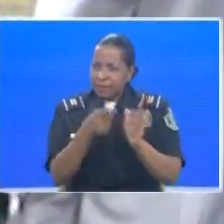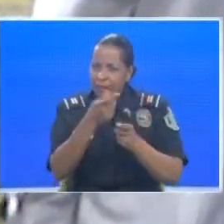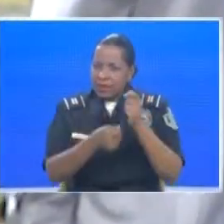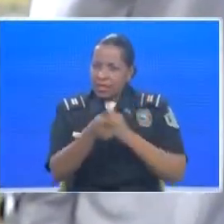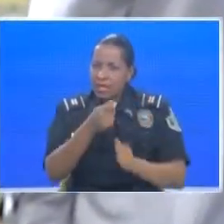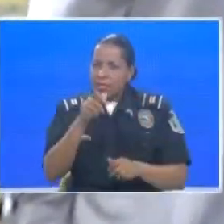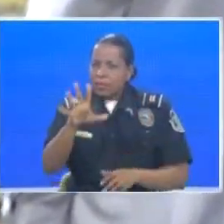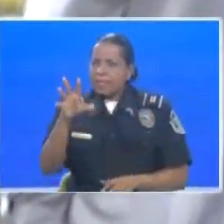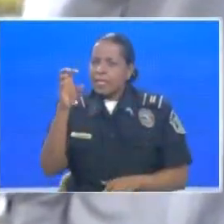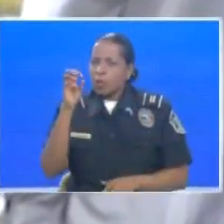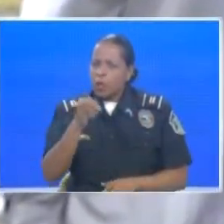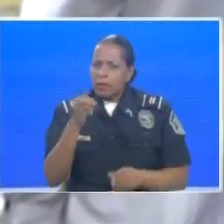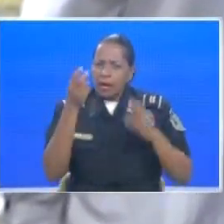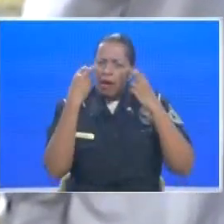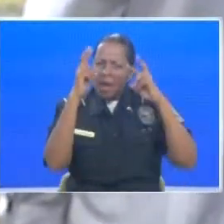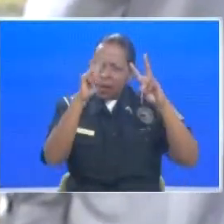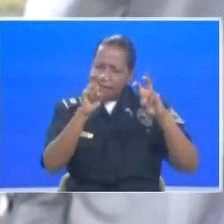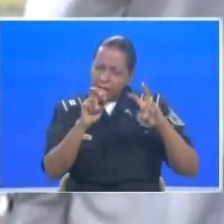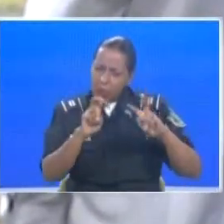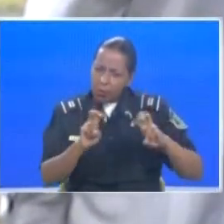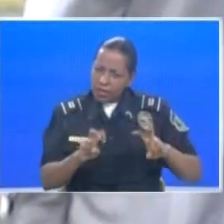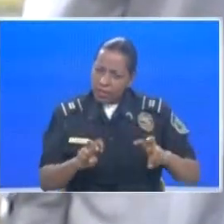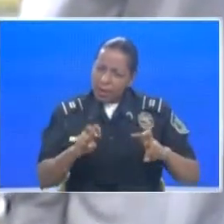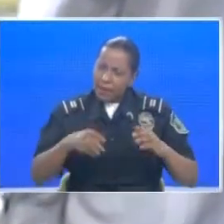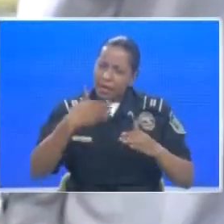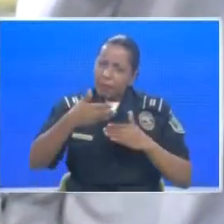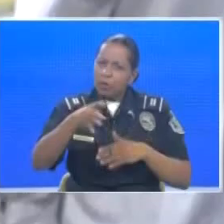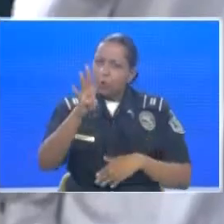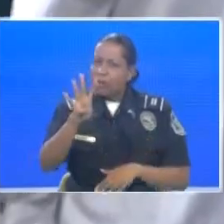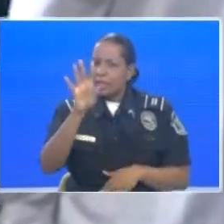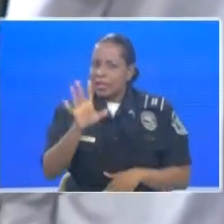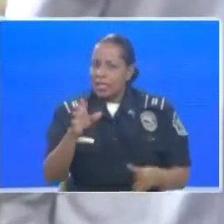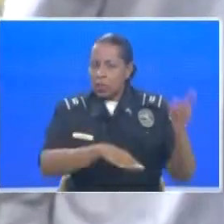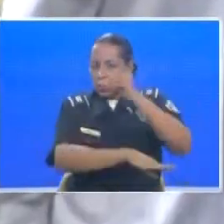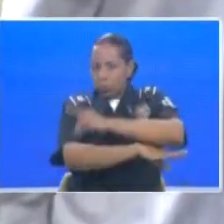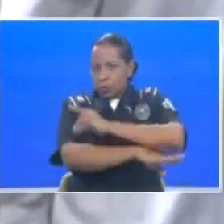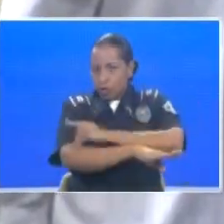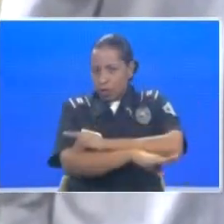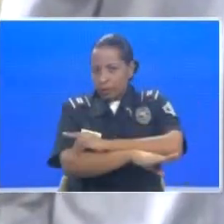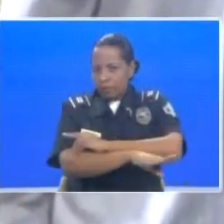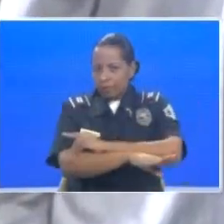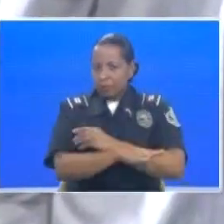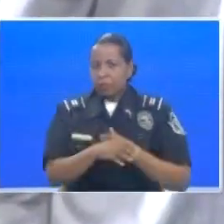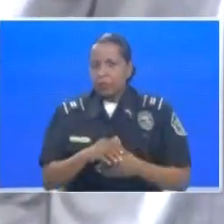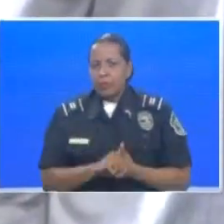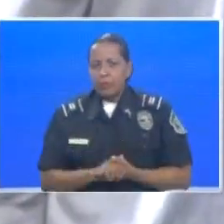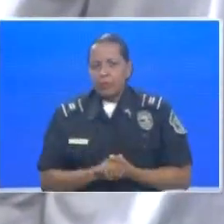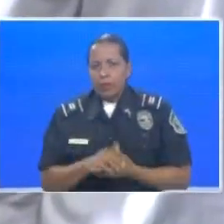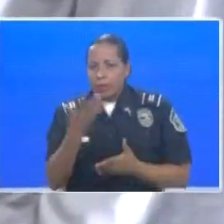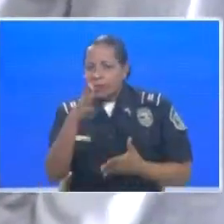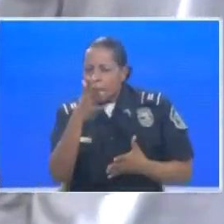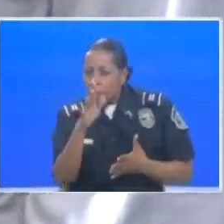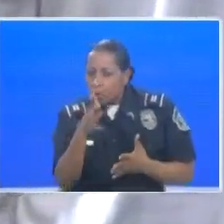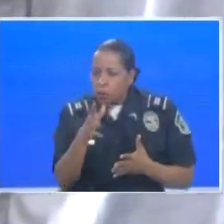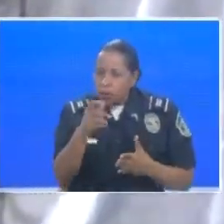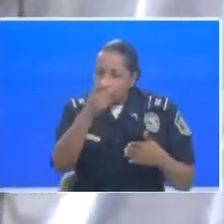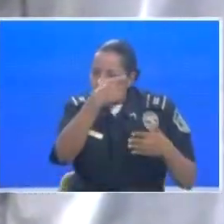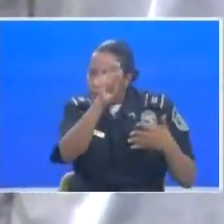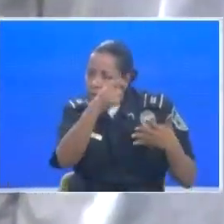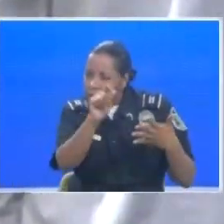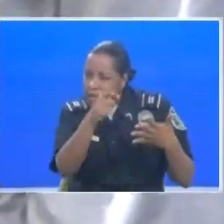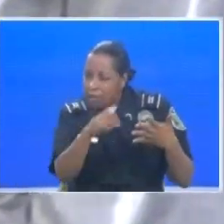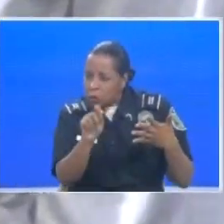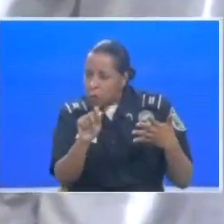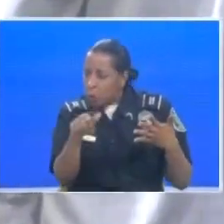50 medidas en evaluación para los próximos 45 días. Algunas se le va a dar gancho, otras